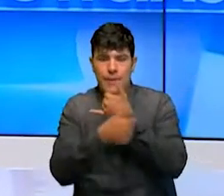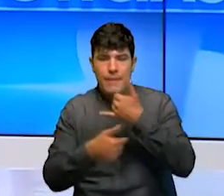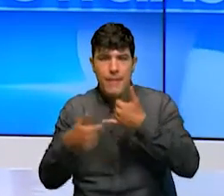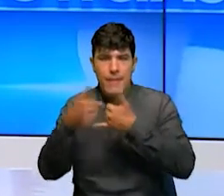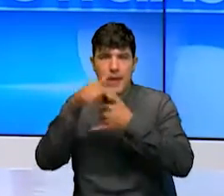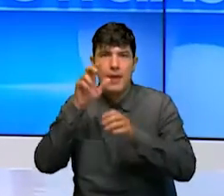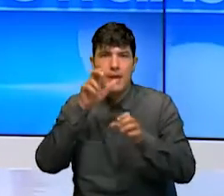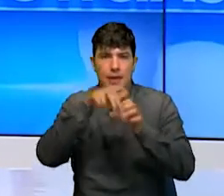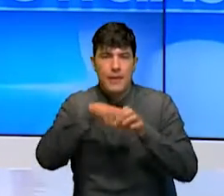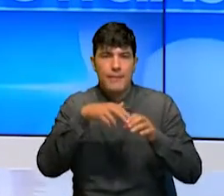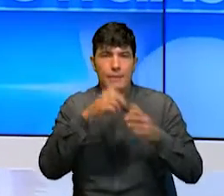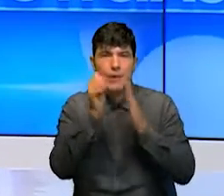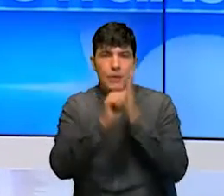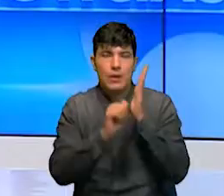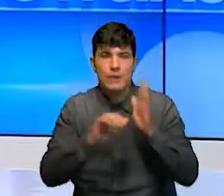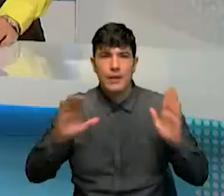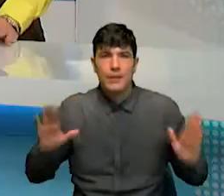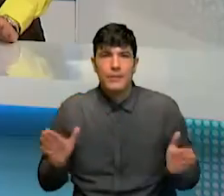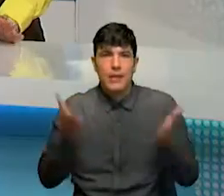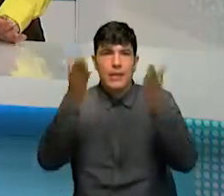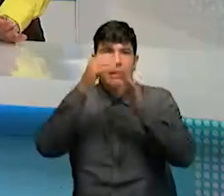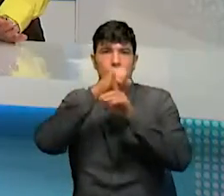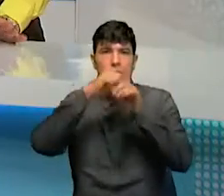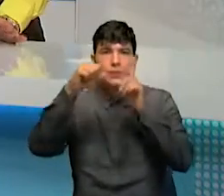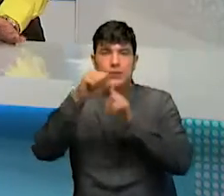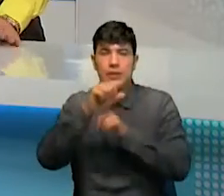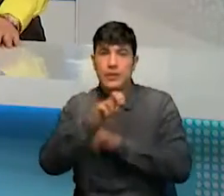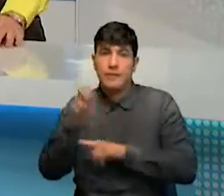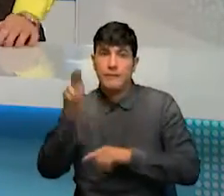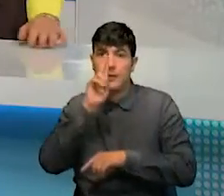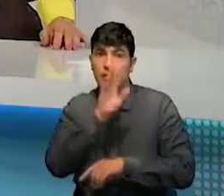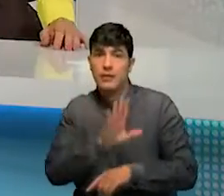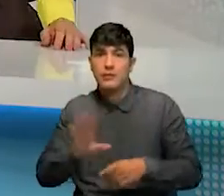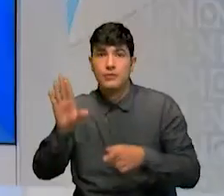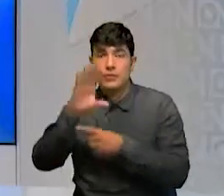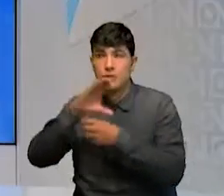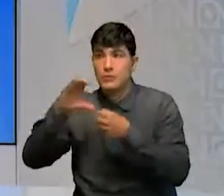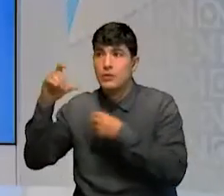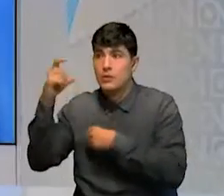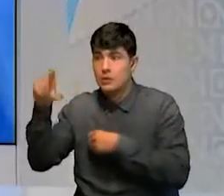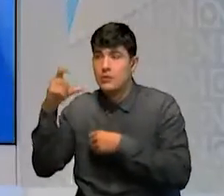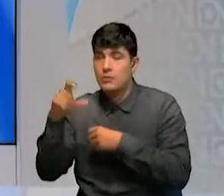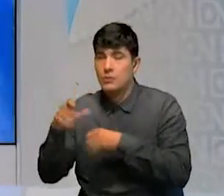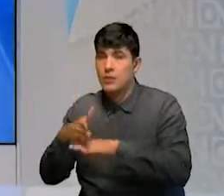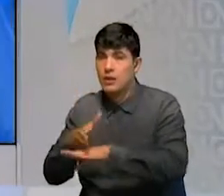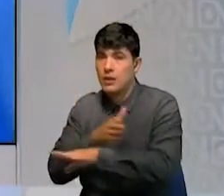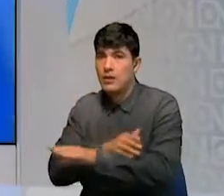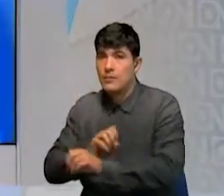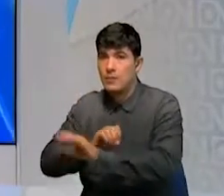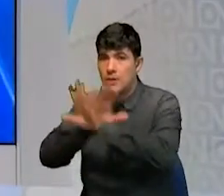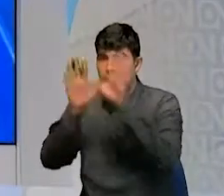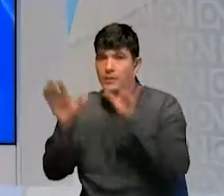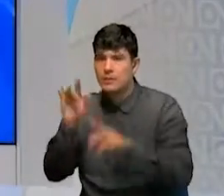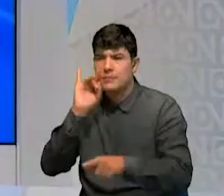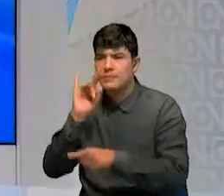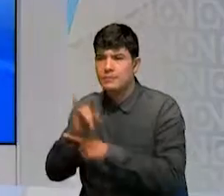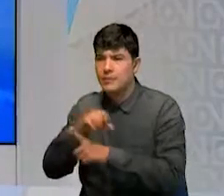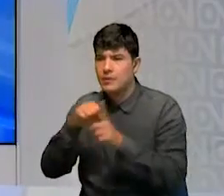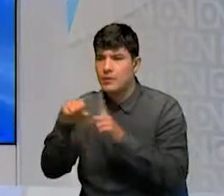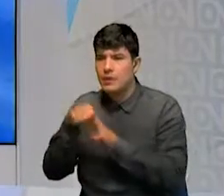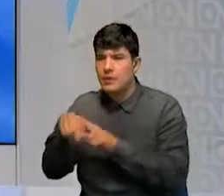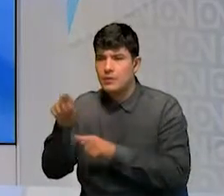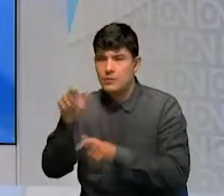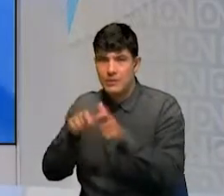parte del programa de prosperidad social a nivel nacional. Pues en la ciudad de Cúcuta se adelantó esta mañana el control social a dichos emprendimientos.